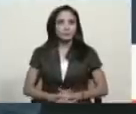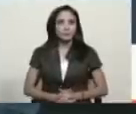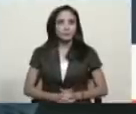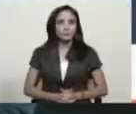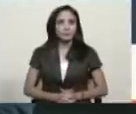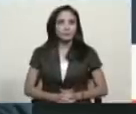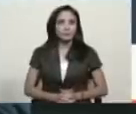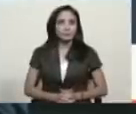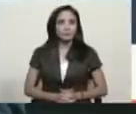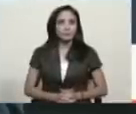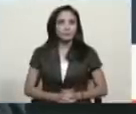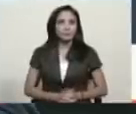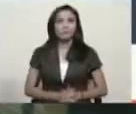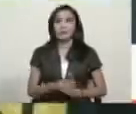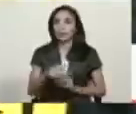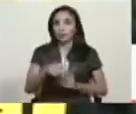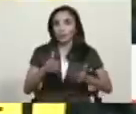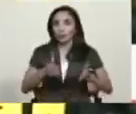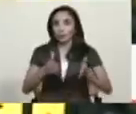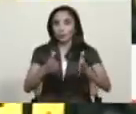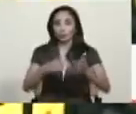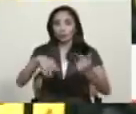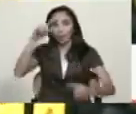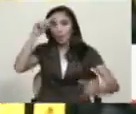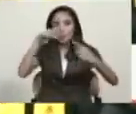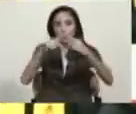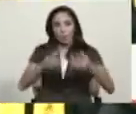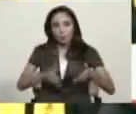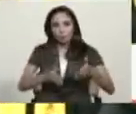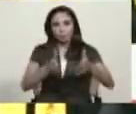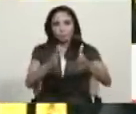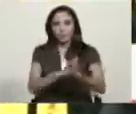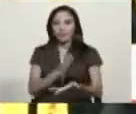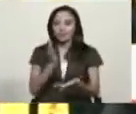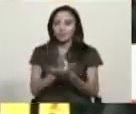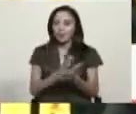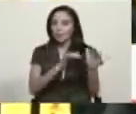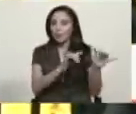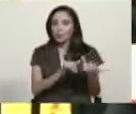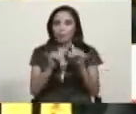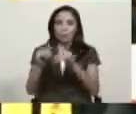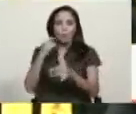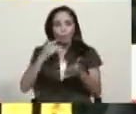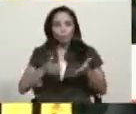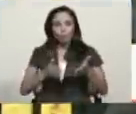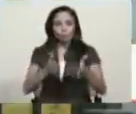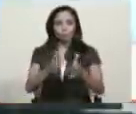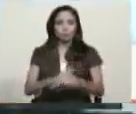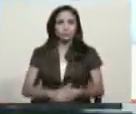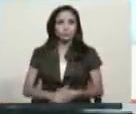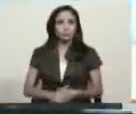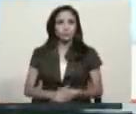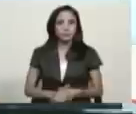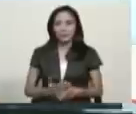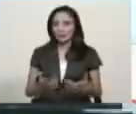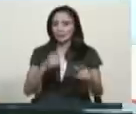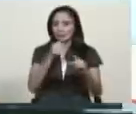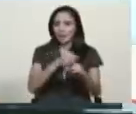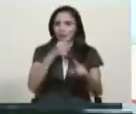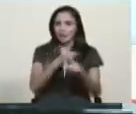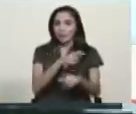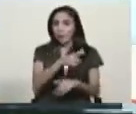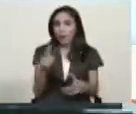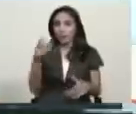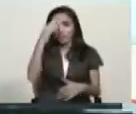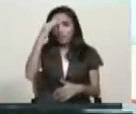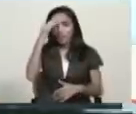Y que nos mandó por los caminos de la lucha. Siempre, quienes trabajamos muy cerca del comandante